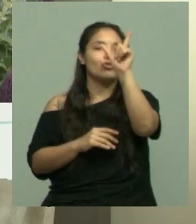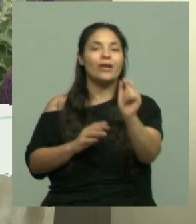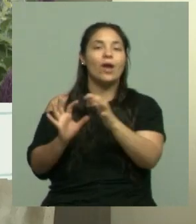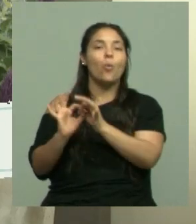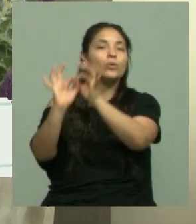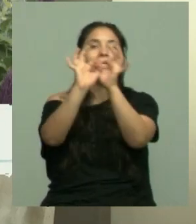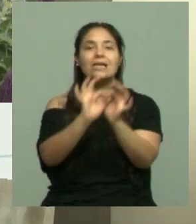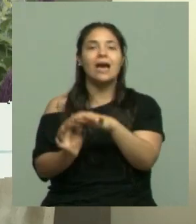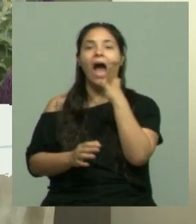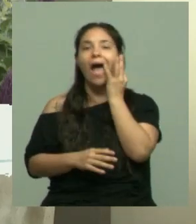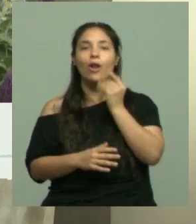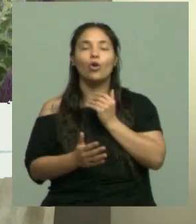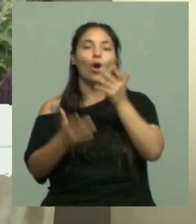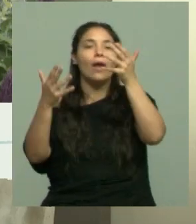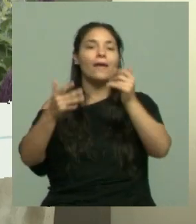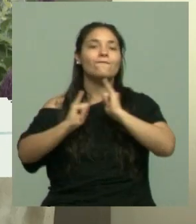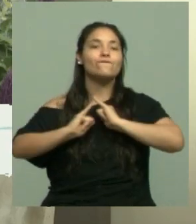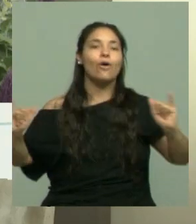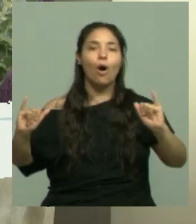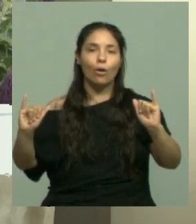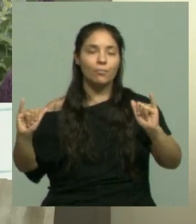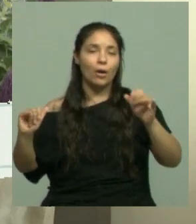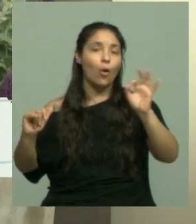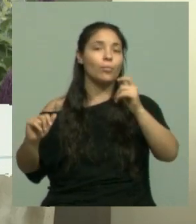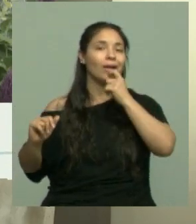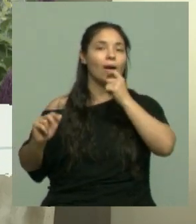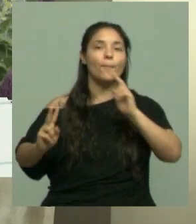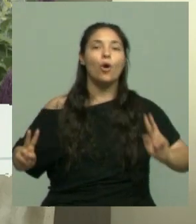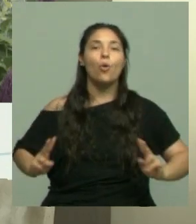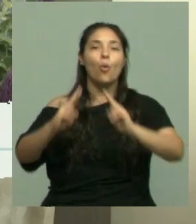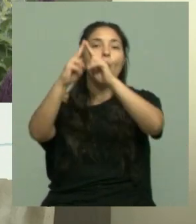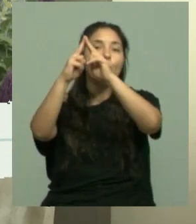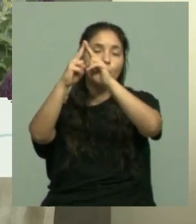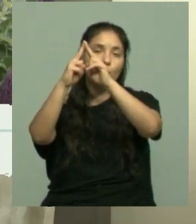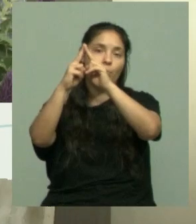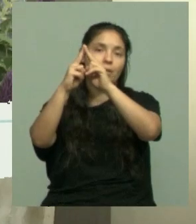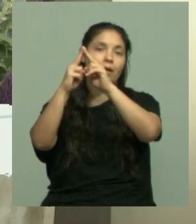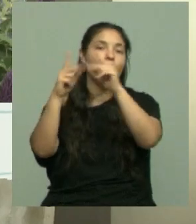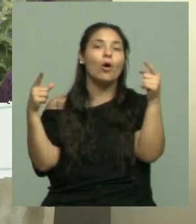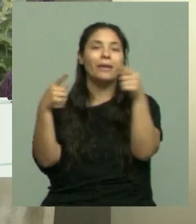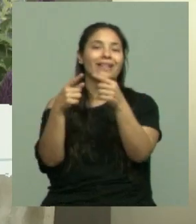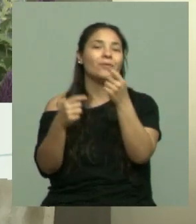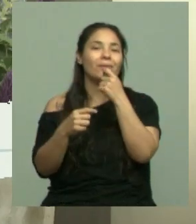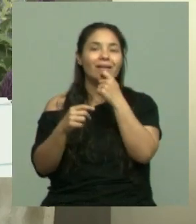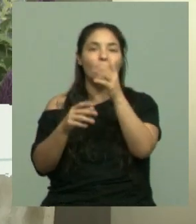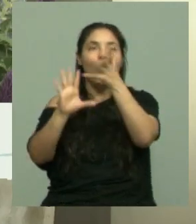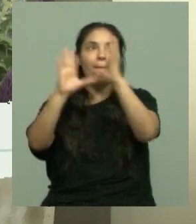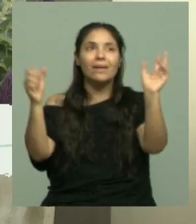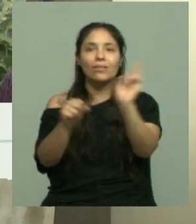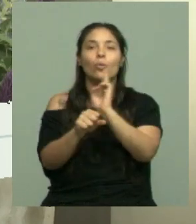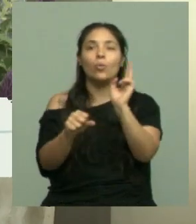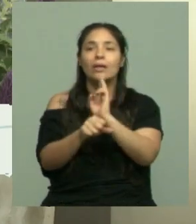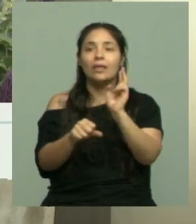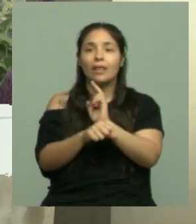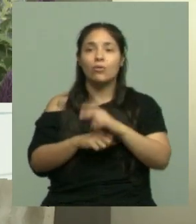o a ciertos temas, las cumbres que se hacen también de Naciones Unidas en pos de, por ejemplo, el cuidado del ambiente, que han